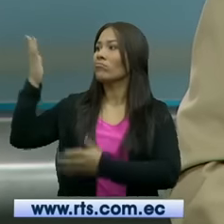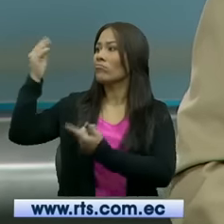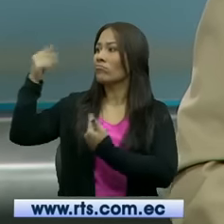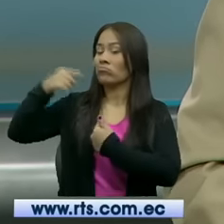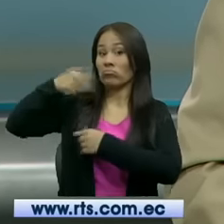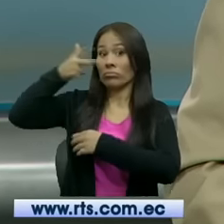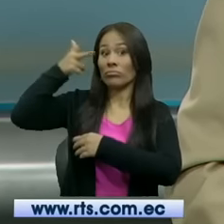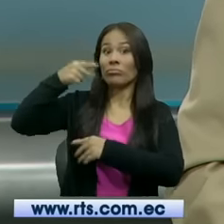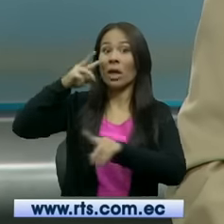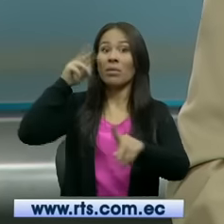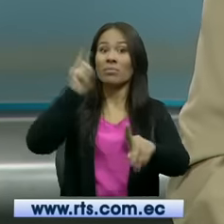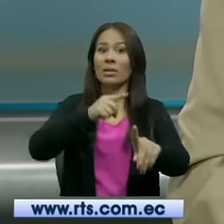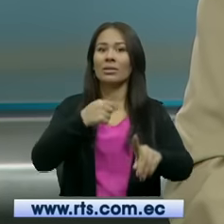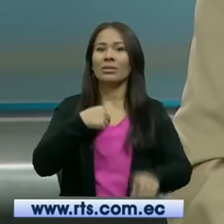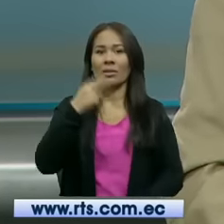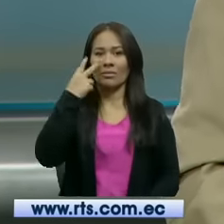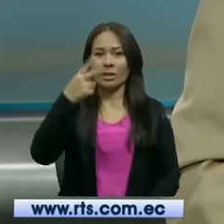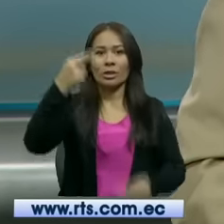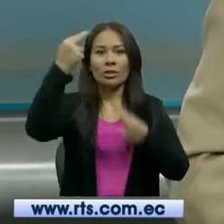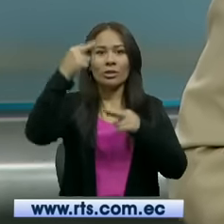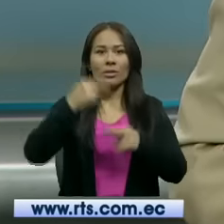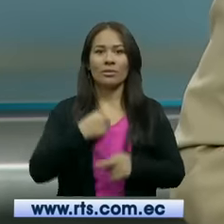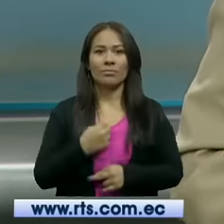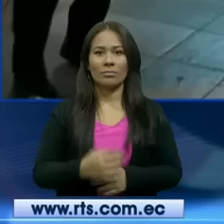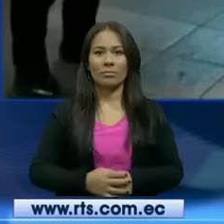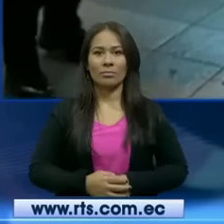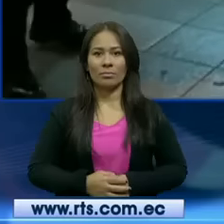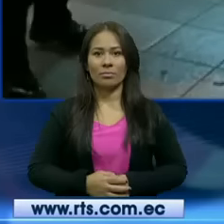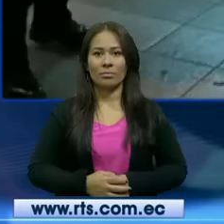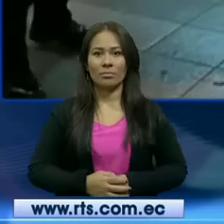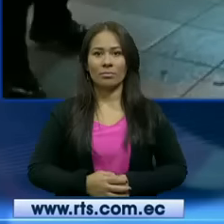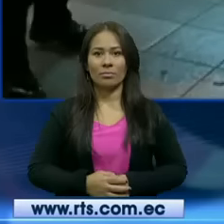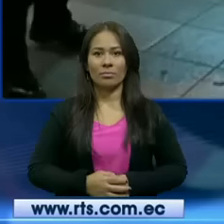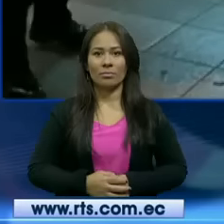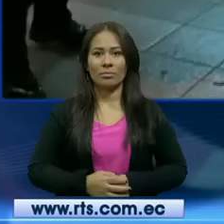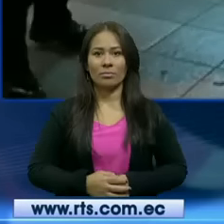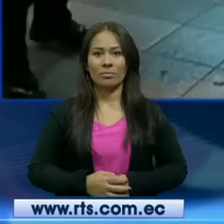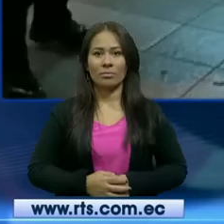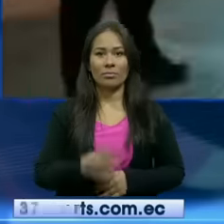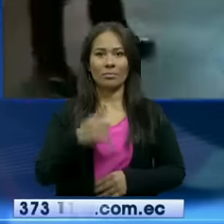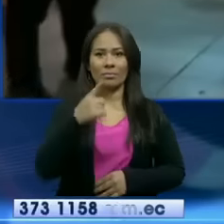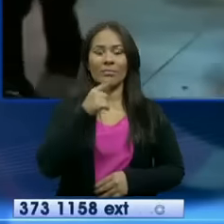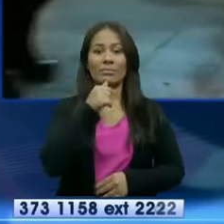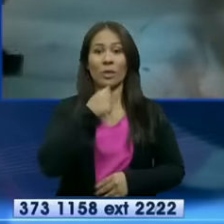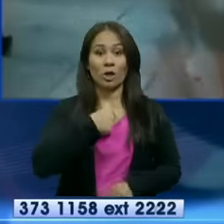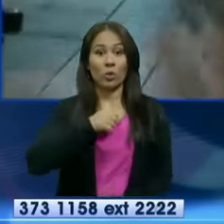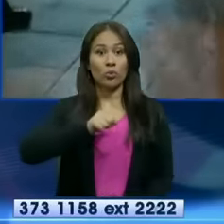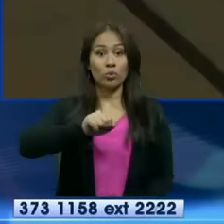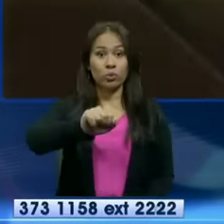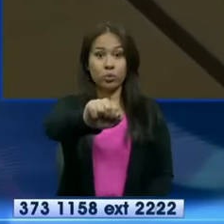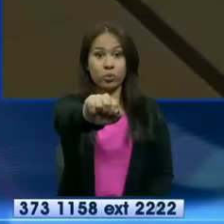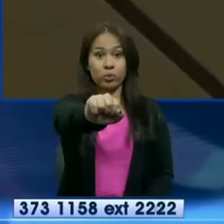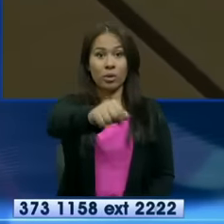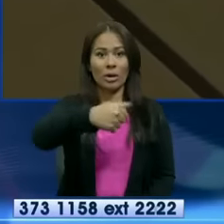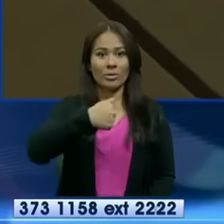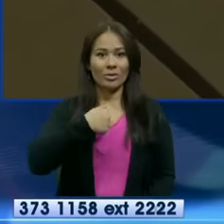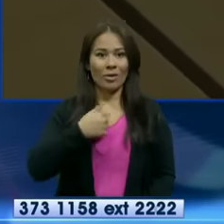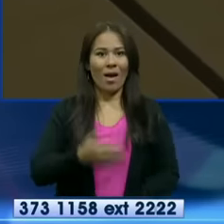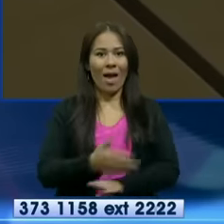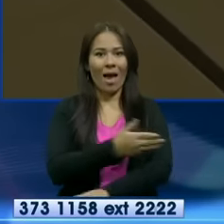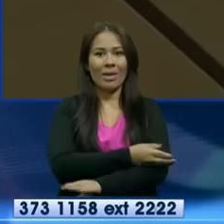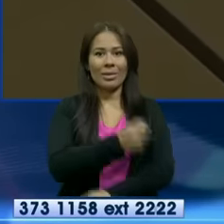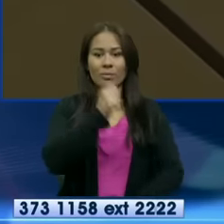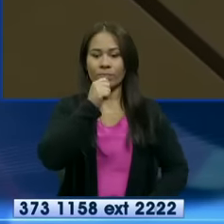se me hace agüita la boca por haber estado ahí, para ver si a mí me levantas la mano. No es que soy Superman. En mi época de reportero,